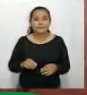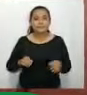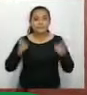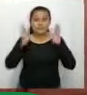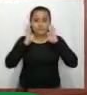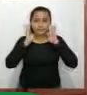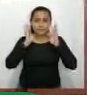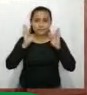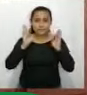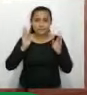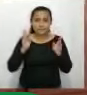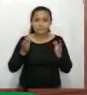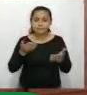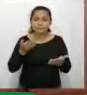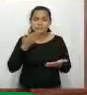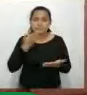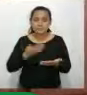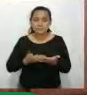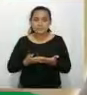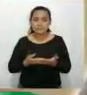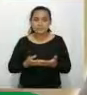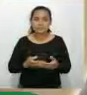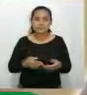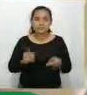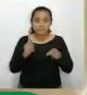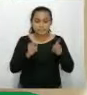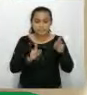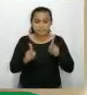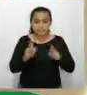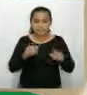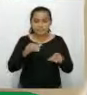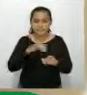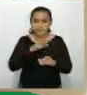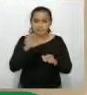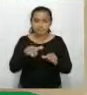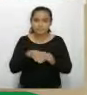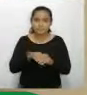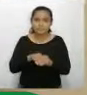La atención ha sido bastante aceptada por la población.